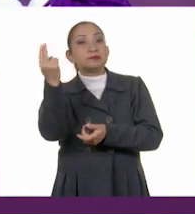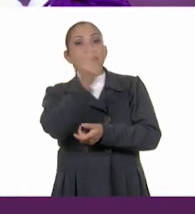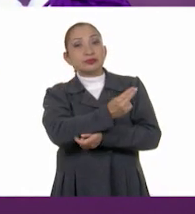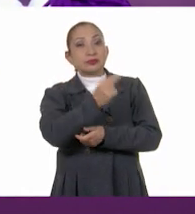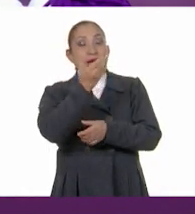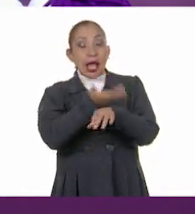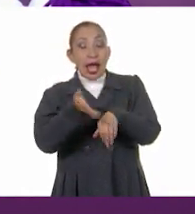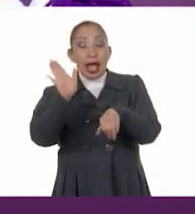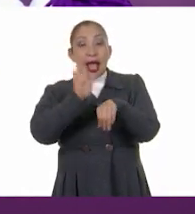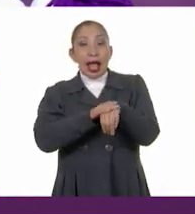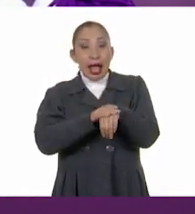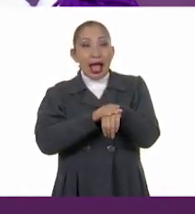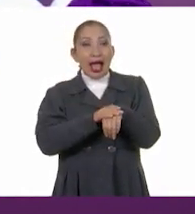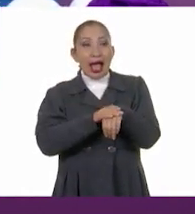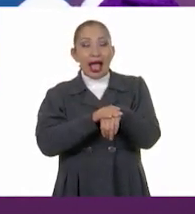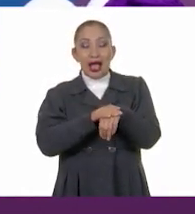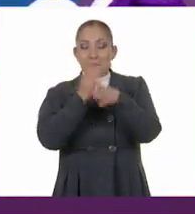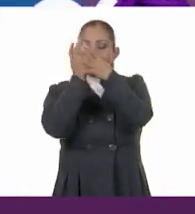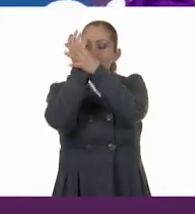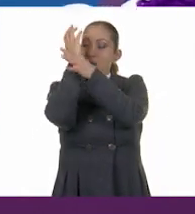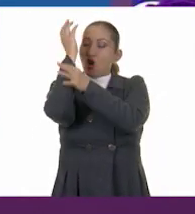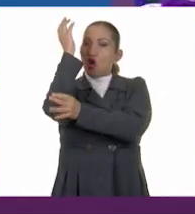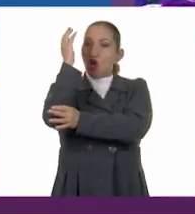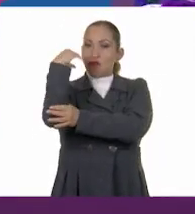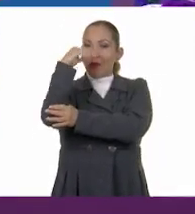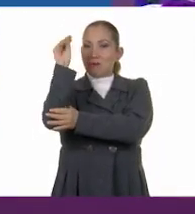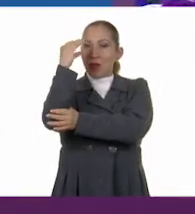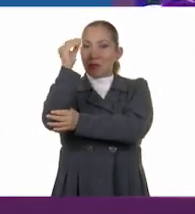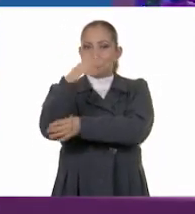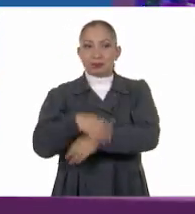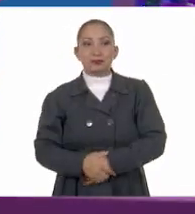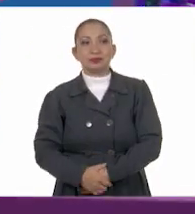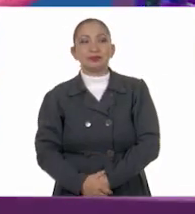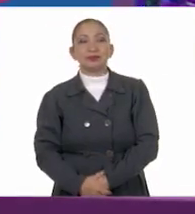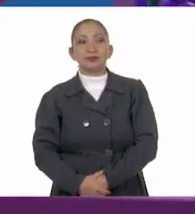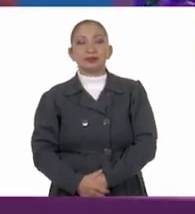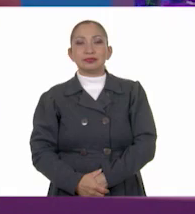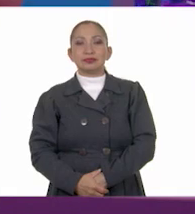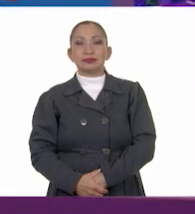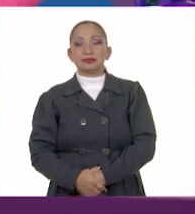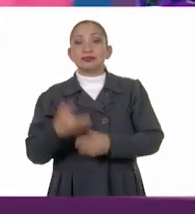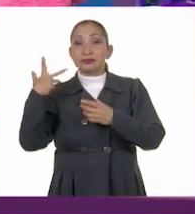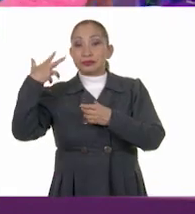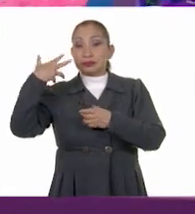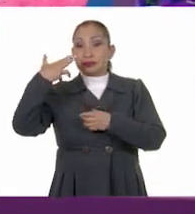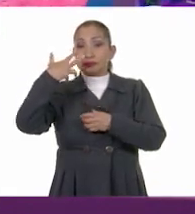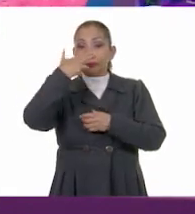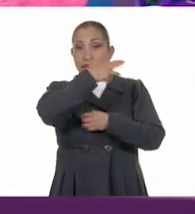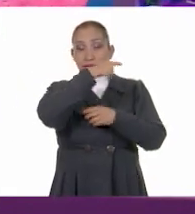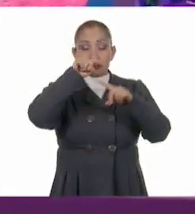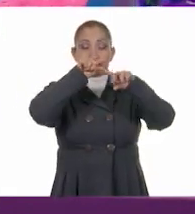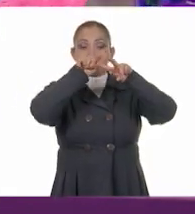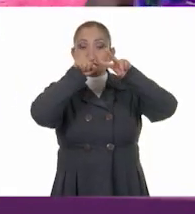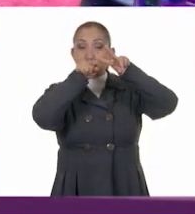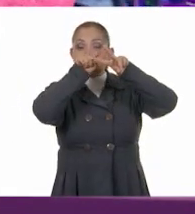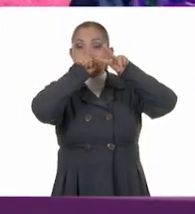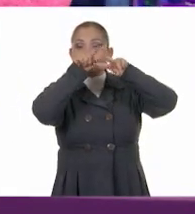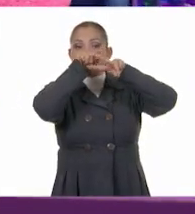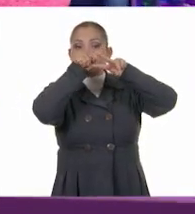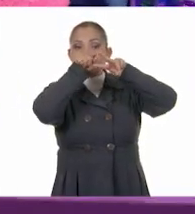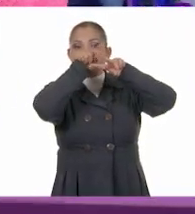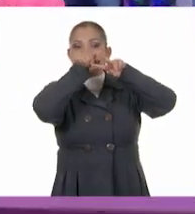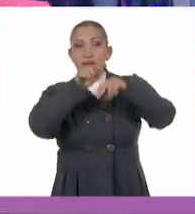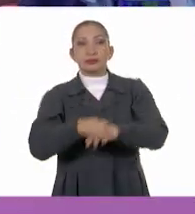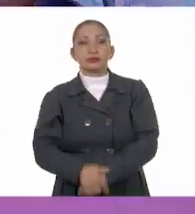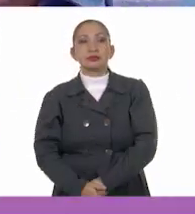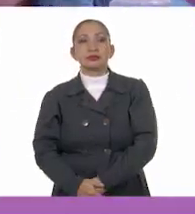el calcetín, que es el cuerpo de nuestro títere. Claro, nuestro calcetín aquí está. Las tijeras de puntita. ¿Está usado? Chata.